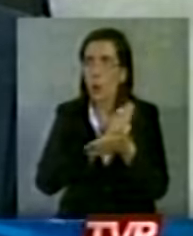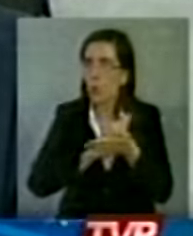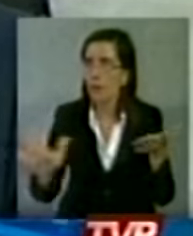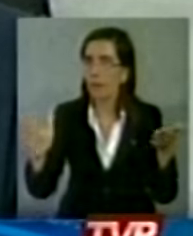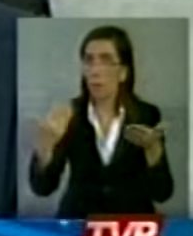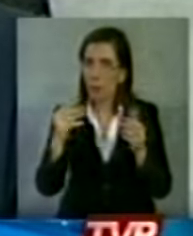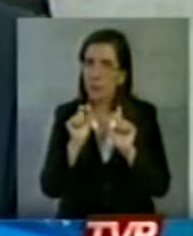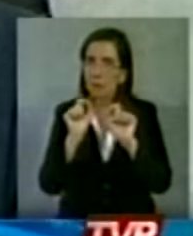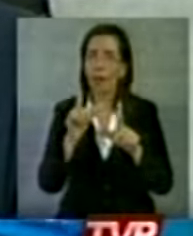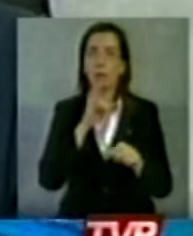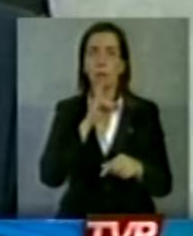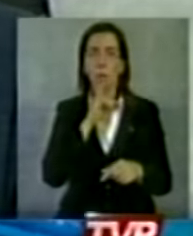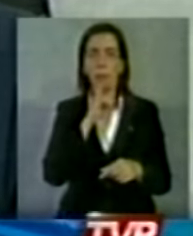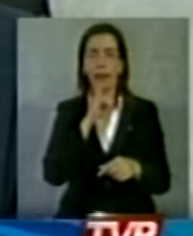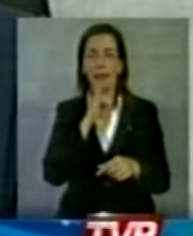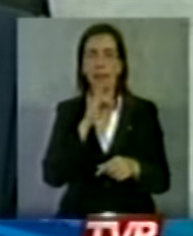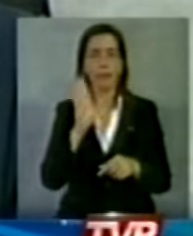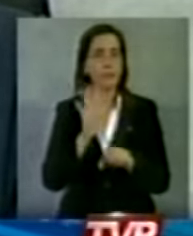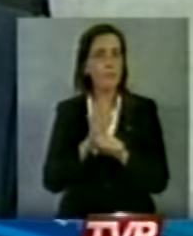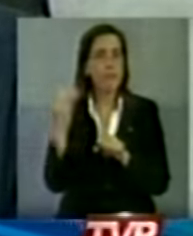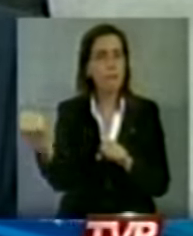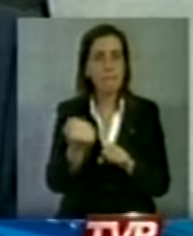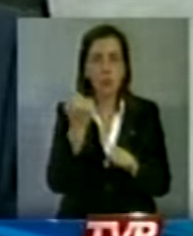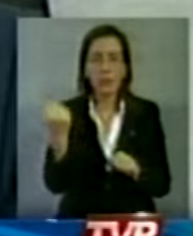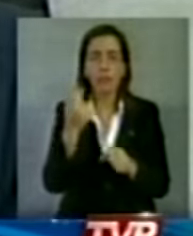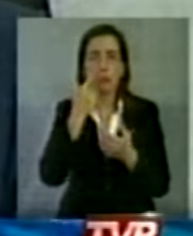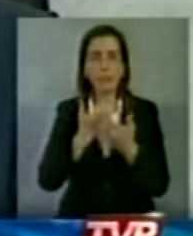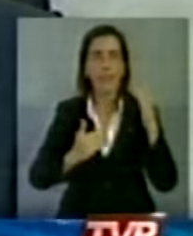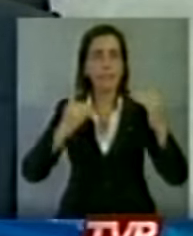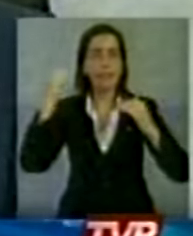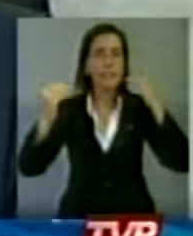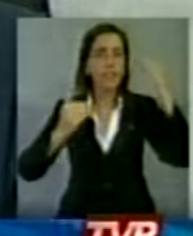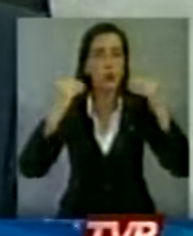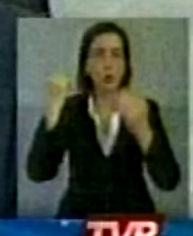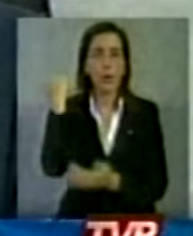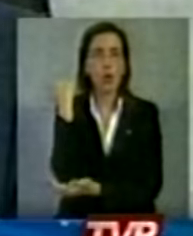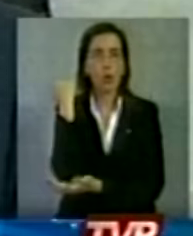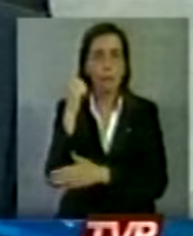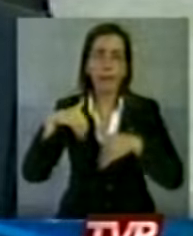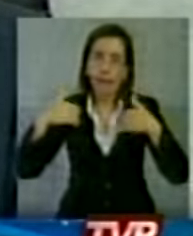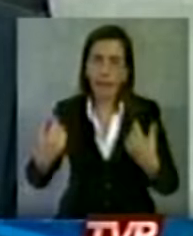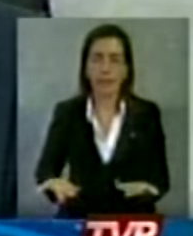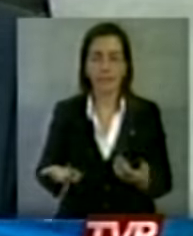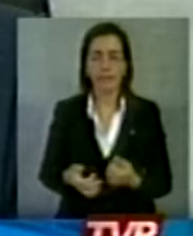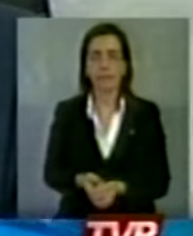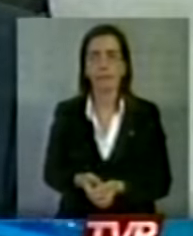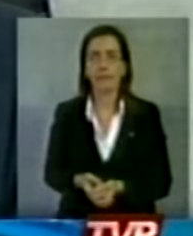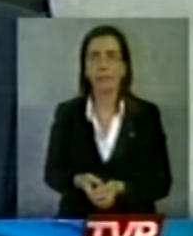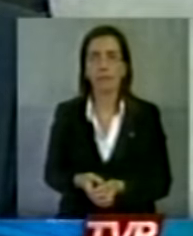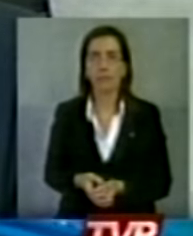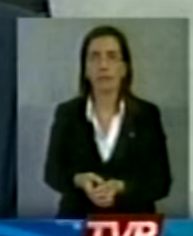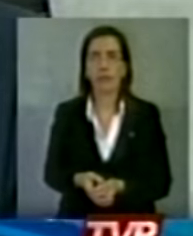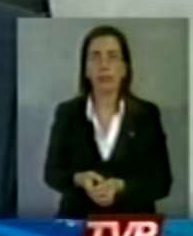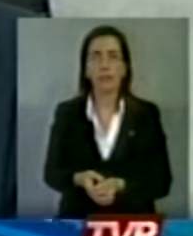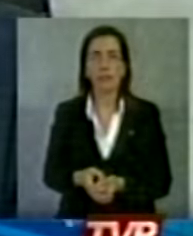renovable, un rubro estratégico y motor del desarrollo económico. Vuelvo a decir